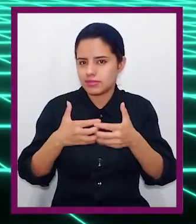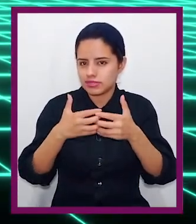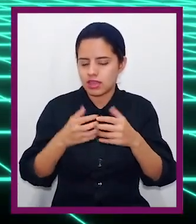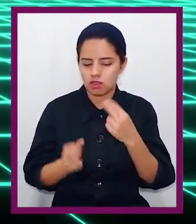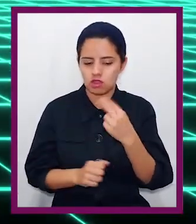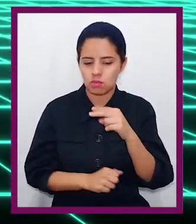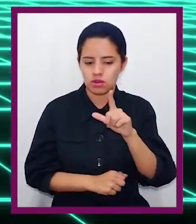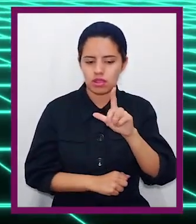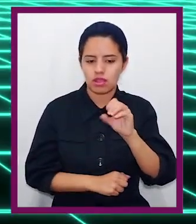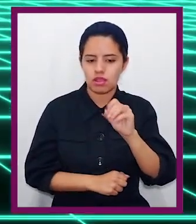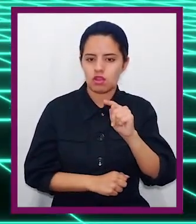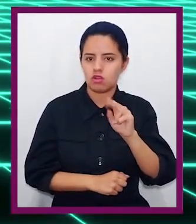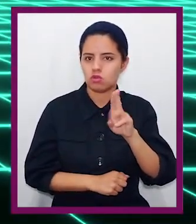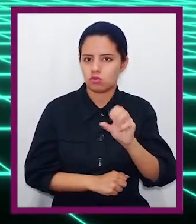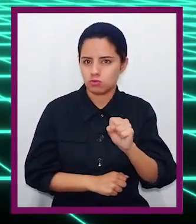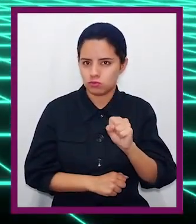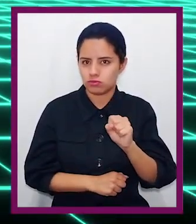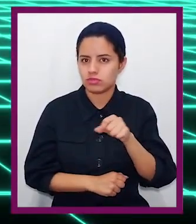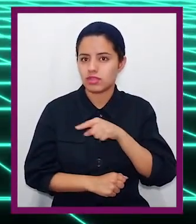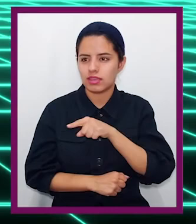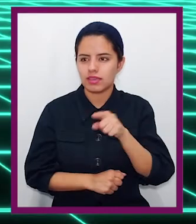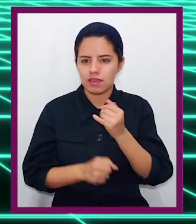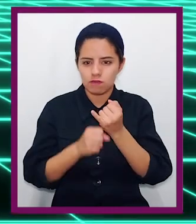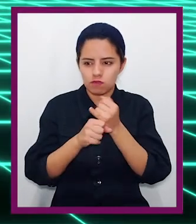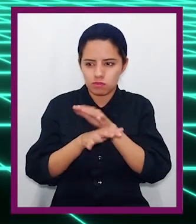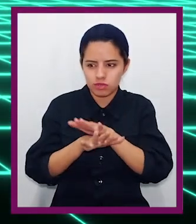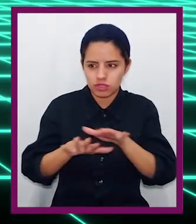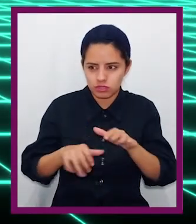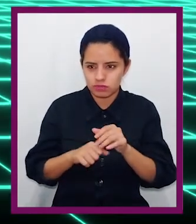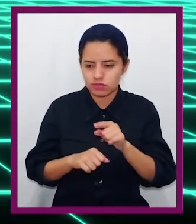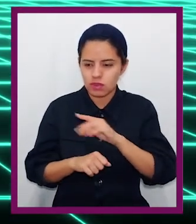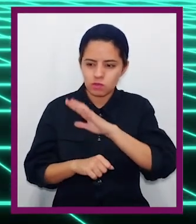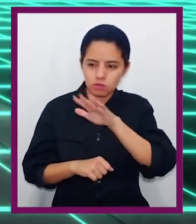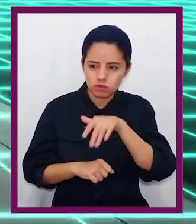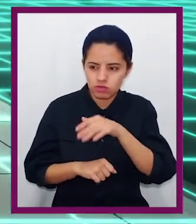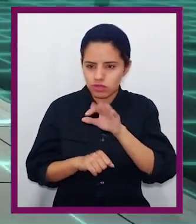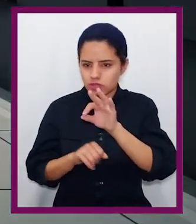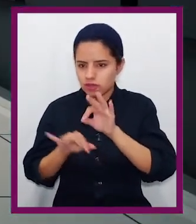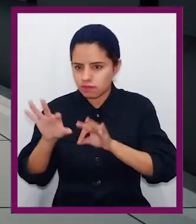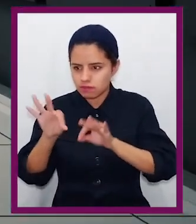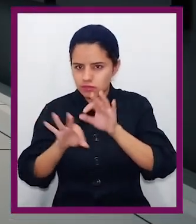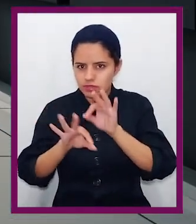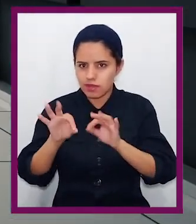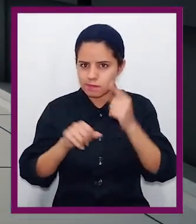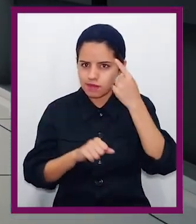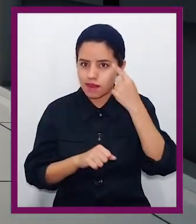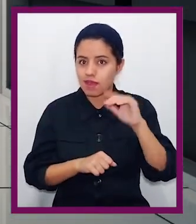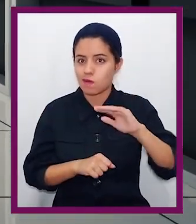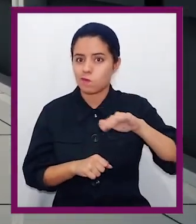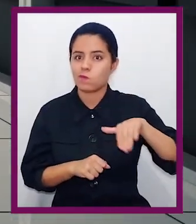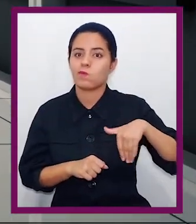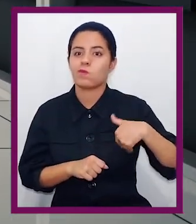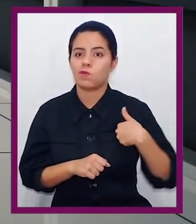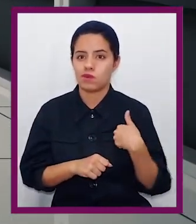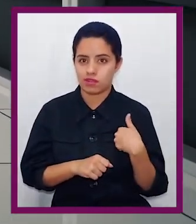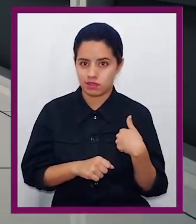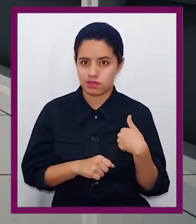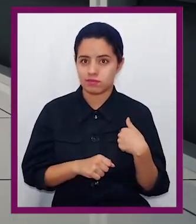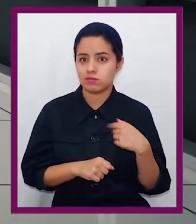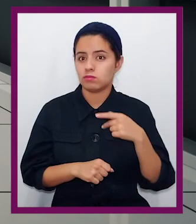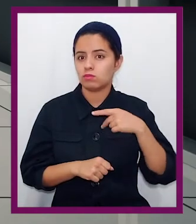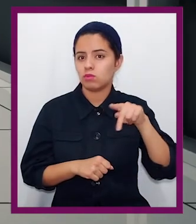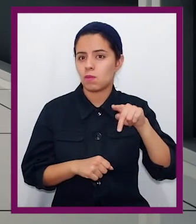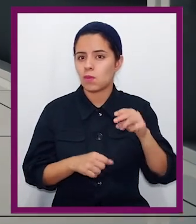llamada Lotus buscó reunir información de personas para crear una gran base de datos con